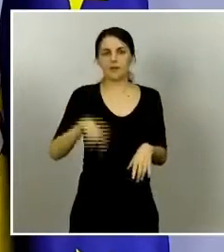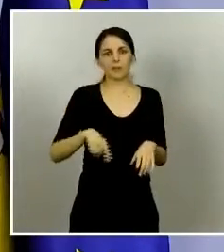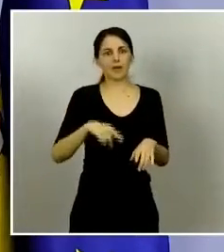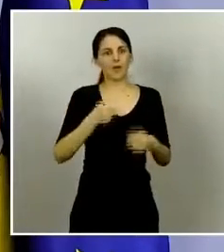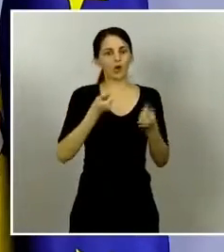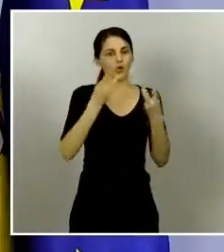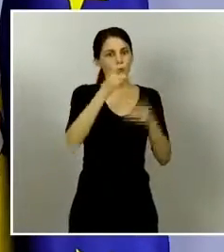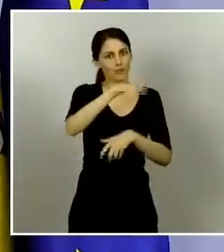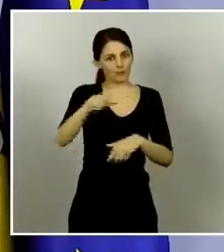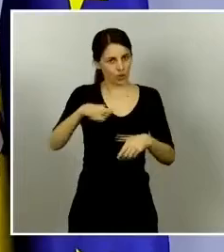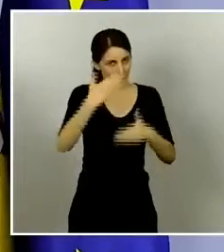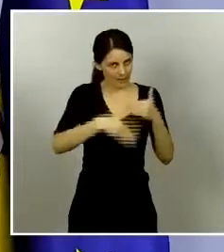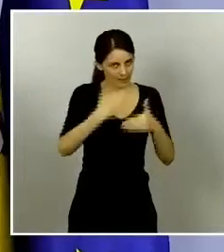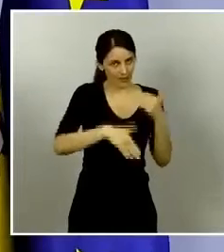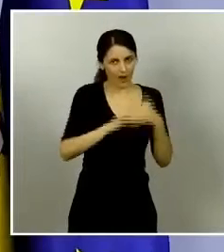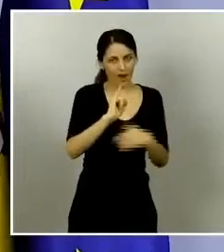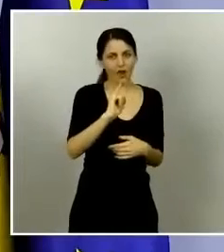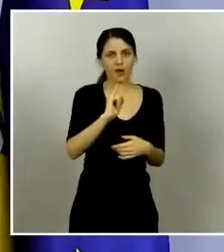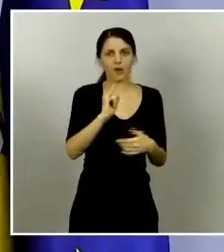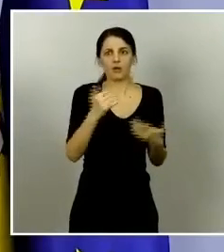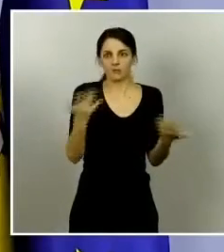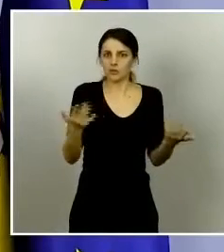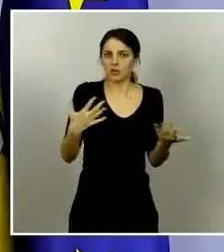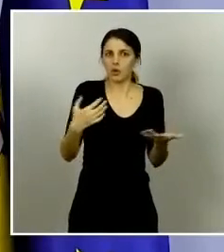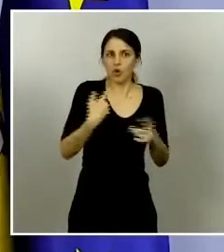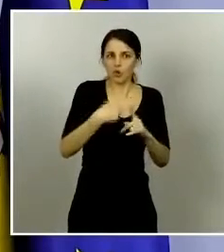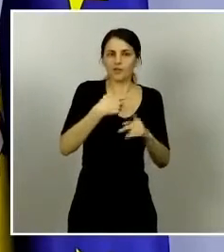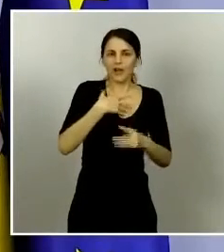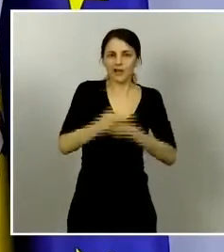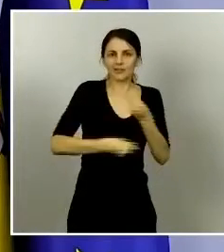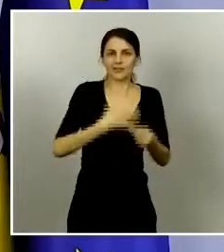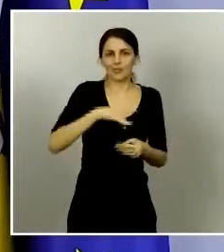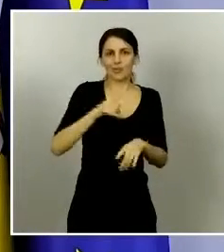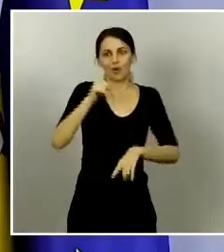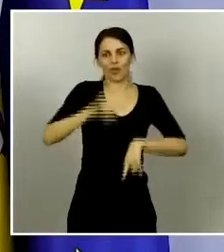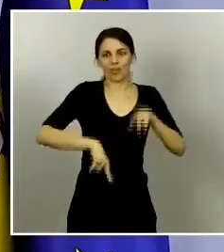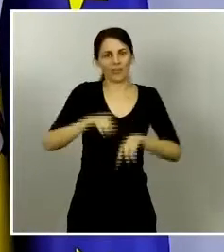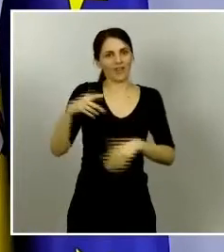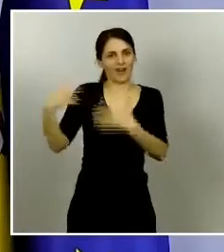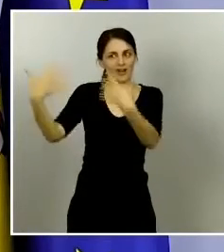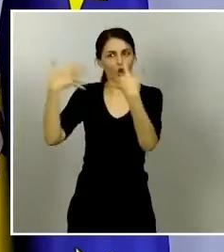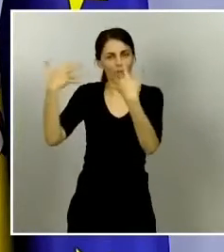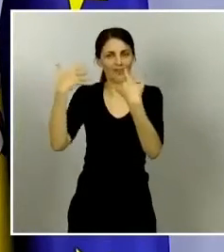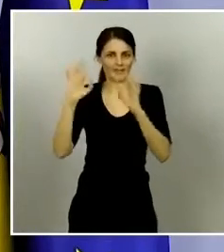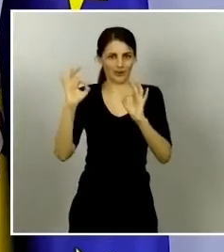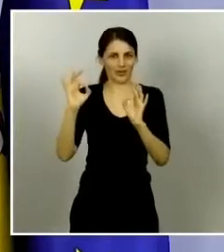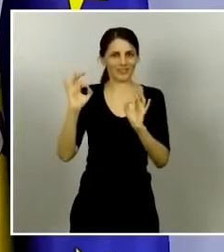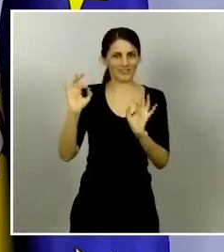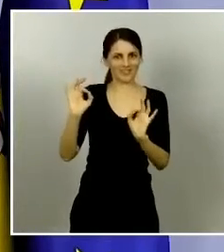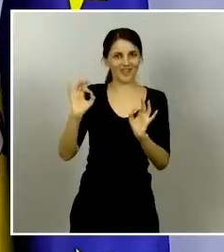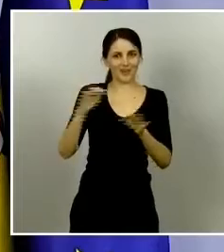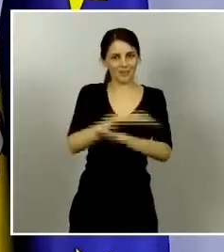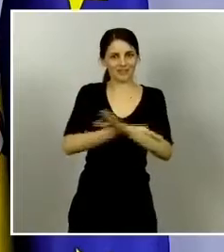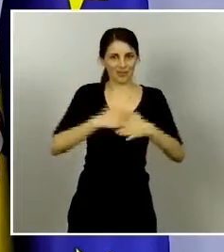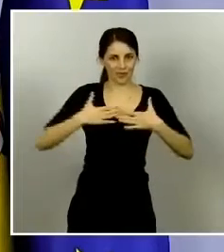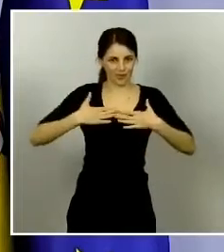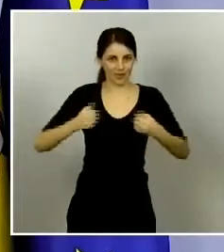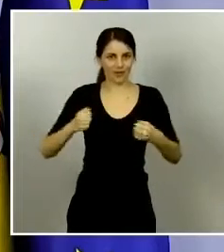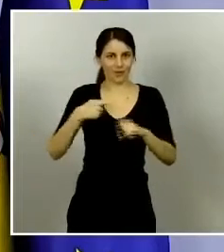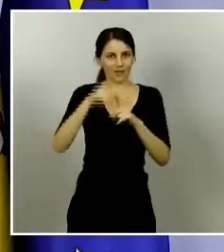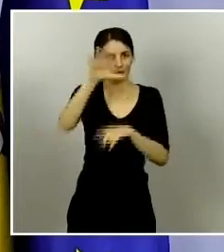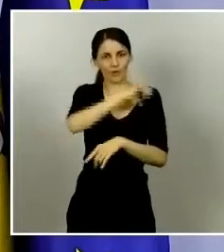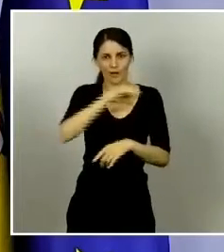guardando la distancia interpersonal, con un determinado número de personas, es decir, todo se puede hacer, pero con unas determinadas características y en función de